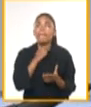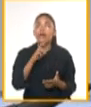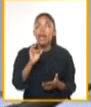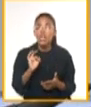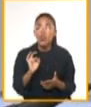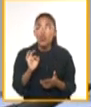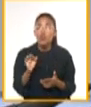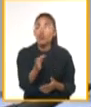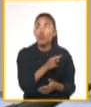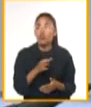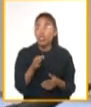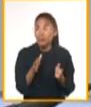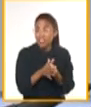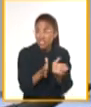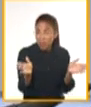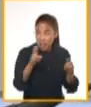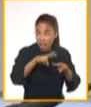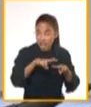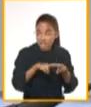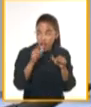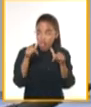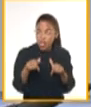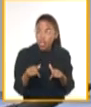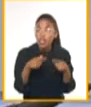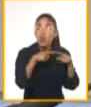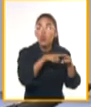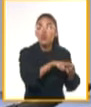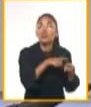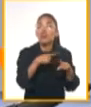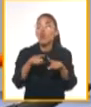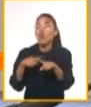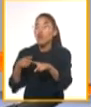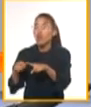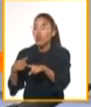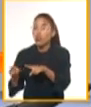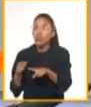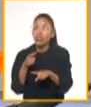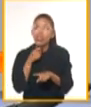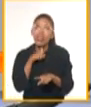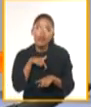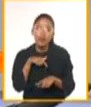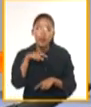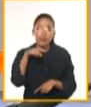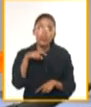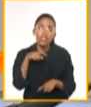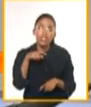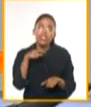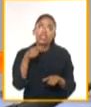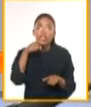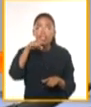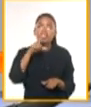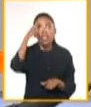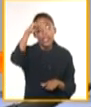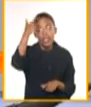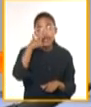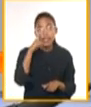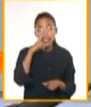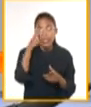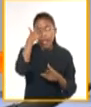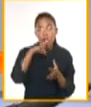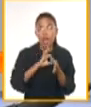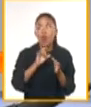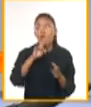las subestaciones que junto con otras más, llámese San Agustín, Naranjito, Melones, Regla,